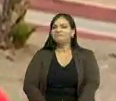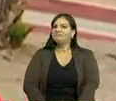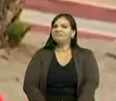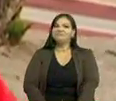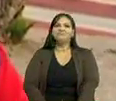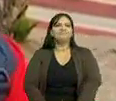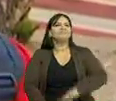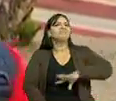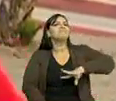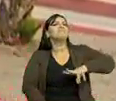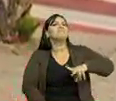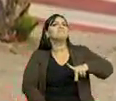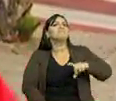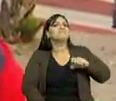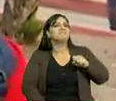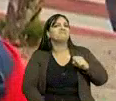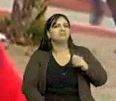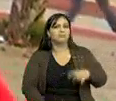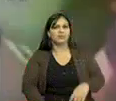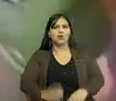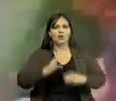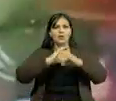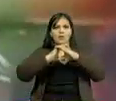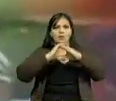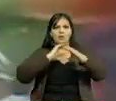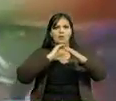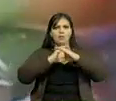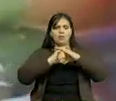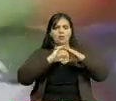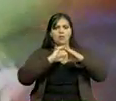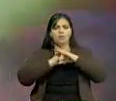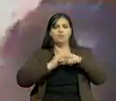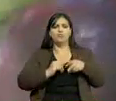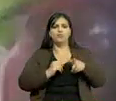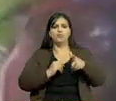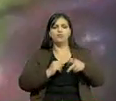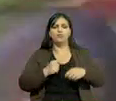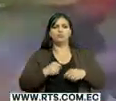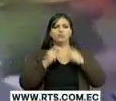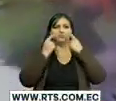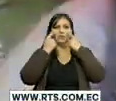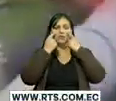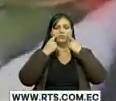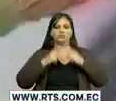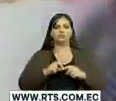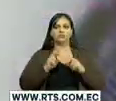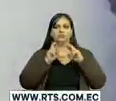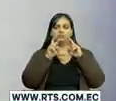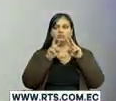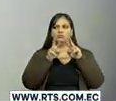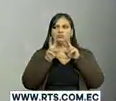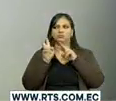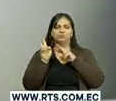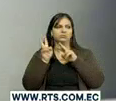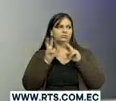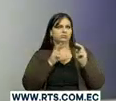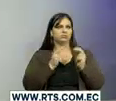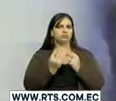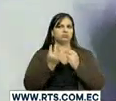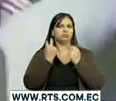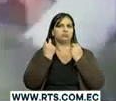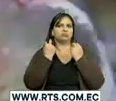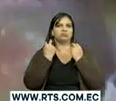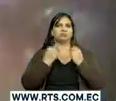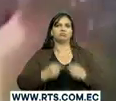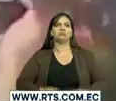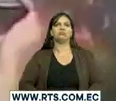Van a estar mirando atrás y adelante por los lados. Solicitan ayuda a las autoridades de seguridad para que haya más patrullaje.